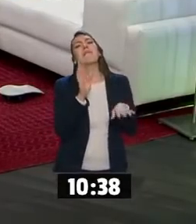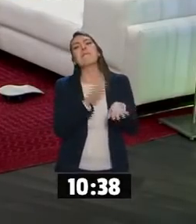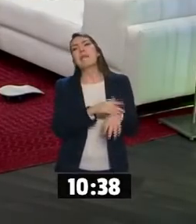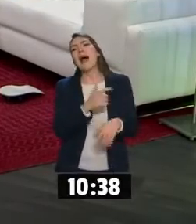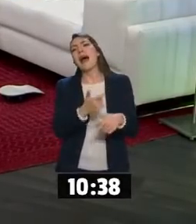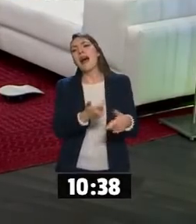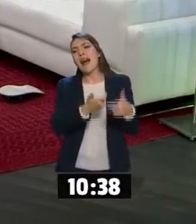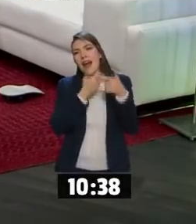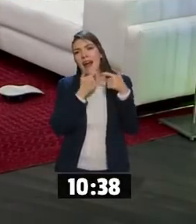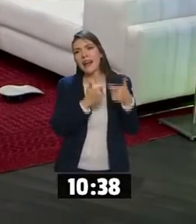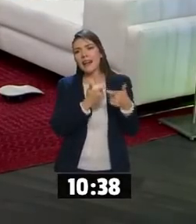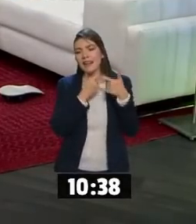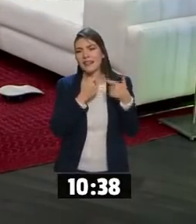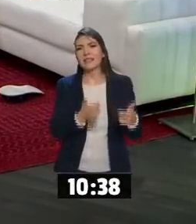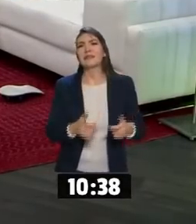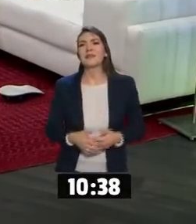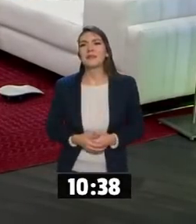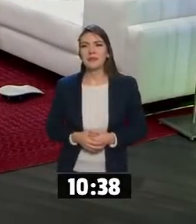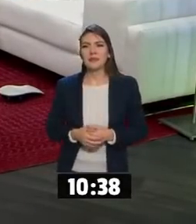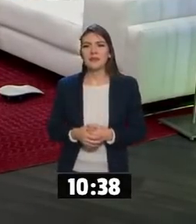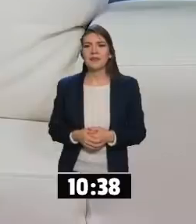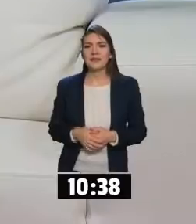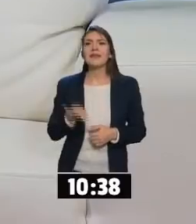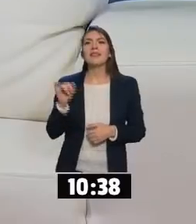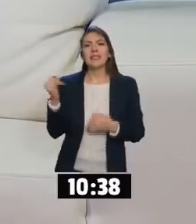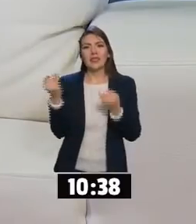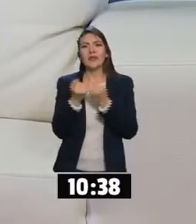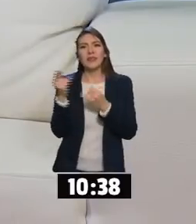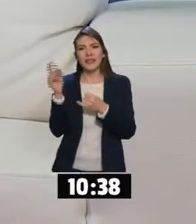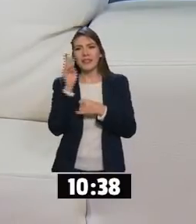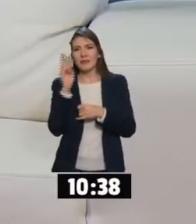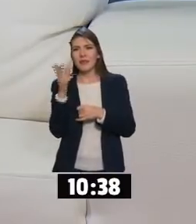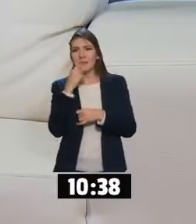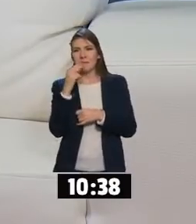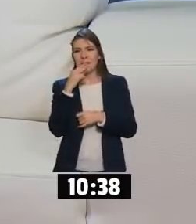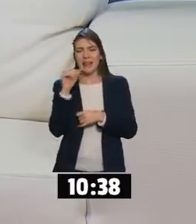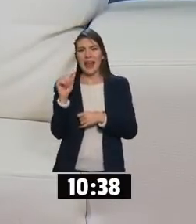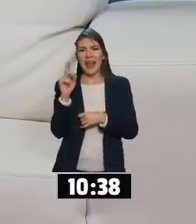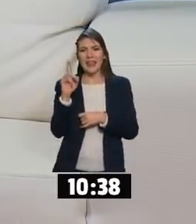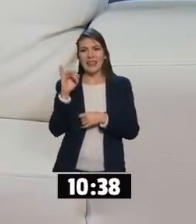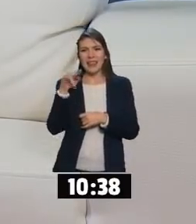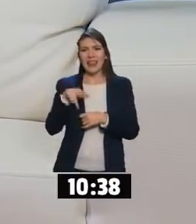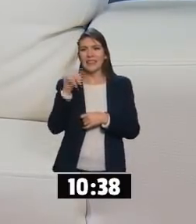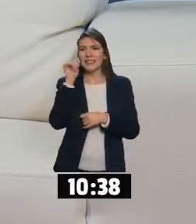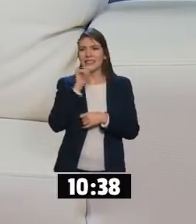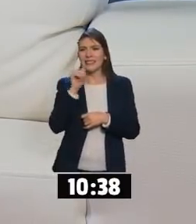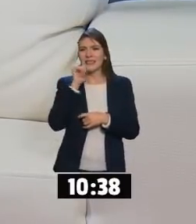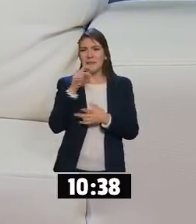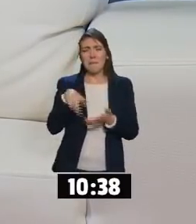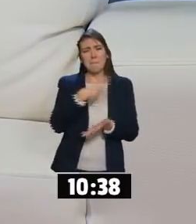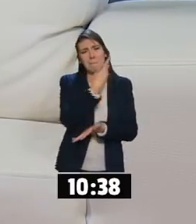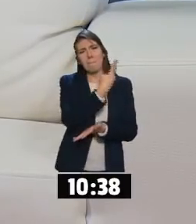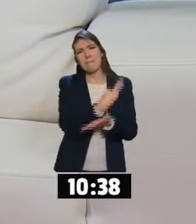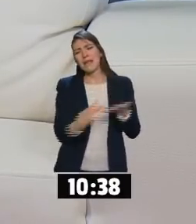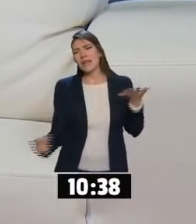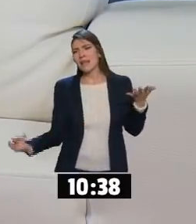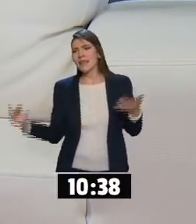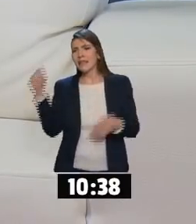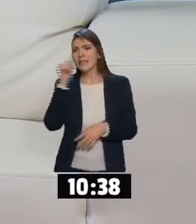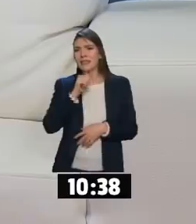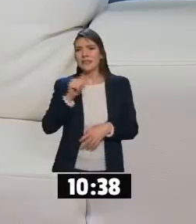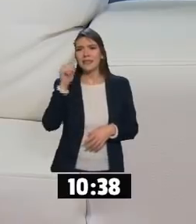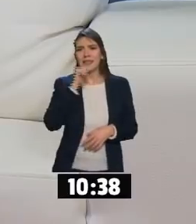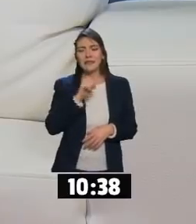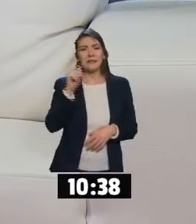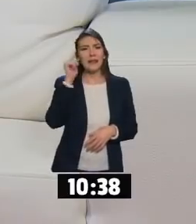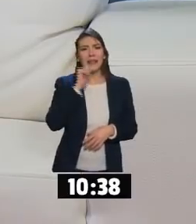sí. Y hasta yo creo que aplauden más. Sobre todo se dan cuenta cuando Adrián, que es un experto en caerse y darse unos golpes maravillosos, ahí